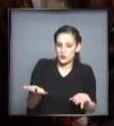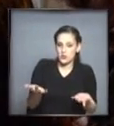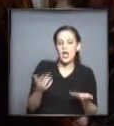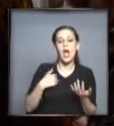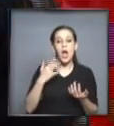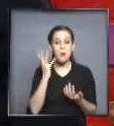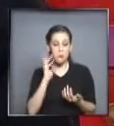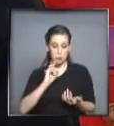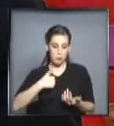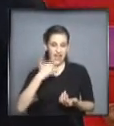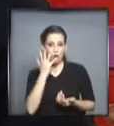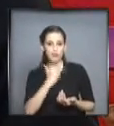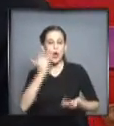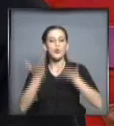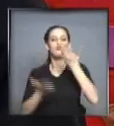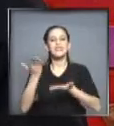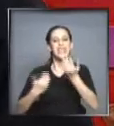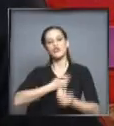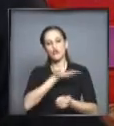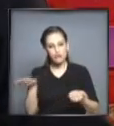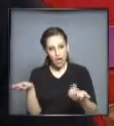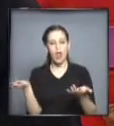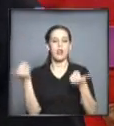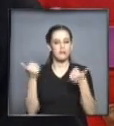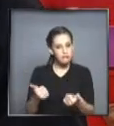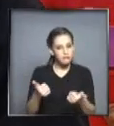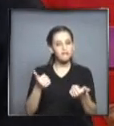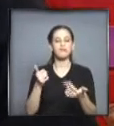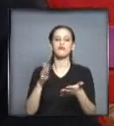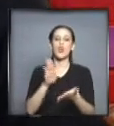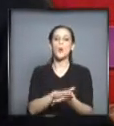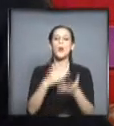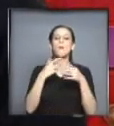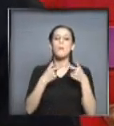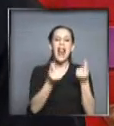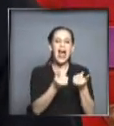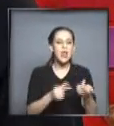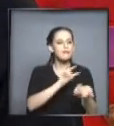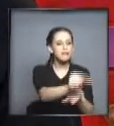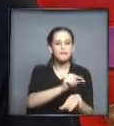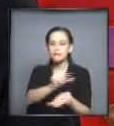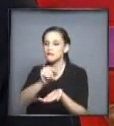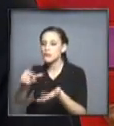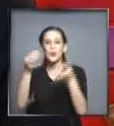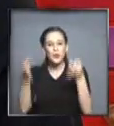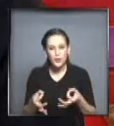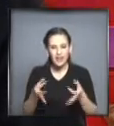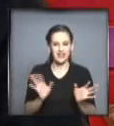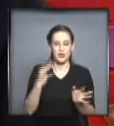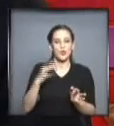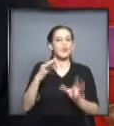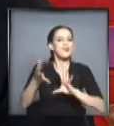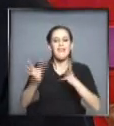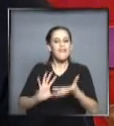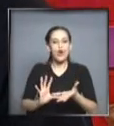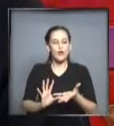lo que nos gusta es la justicia social, la equidad, la distribución de las riquezas. Y la única forma de alcanzarlo, si